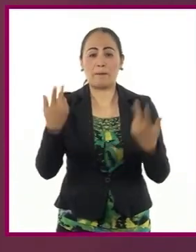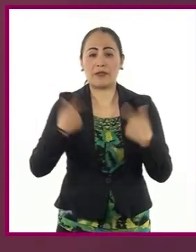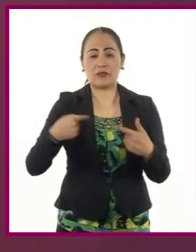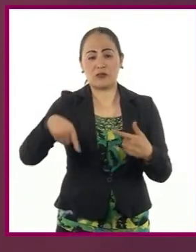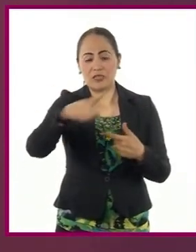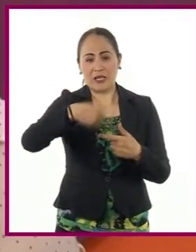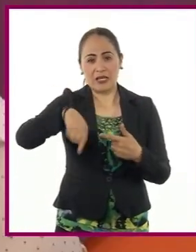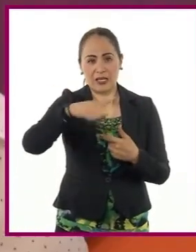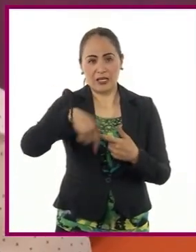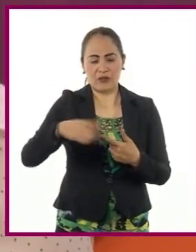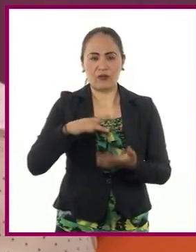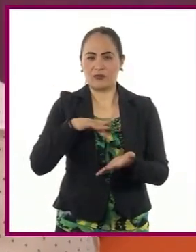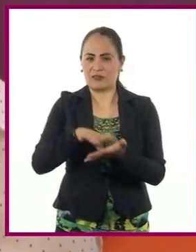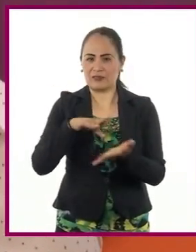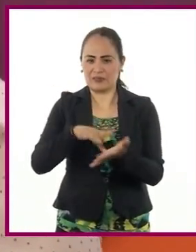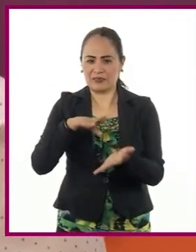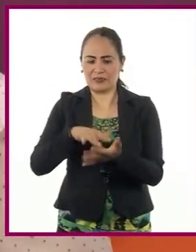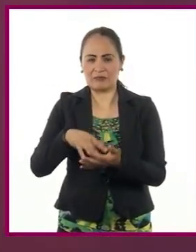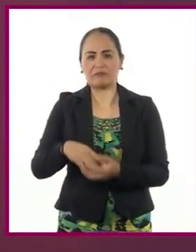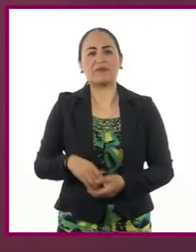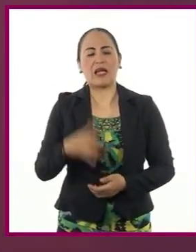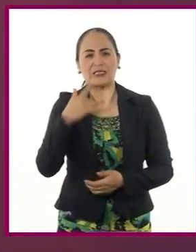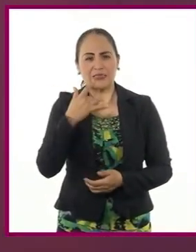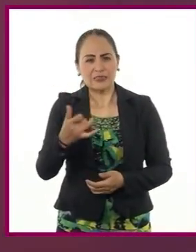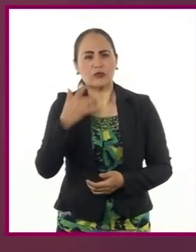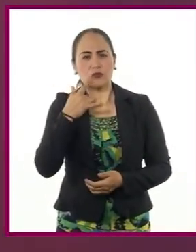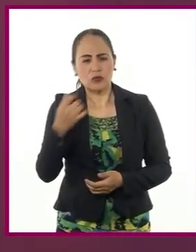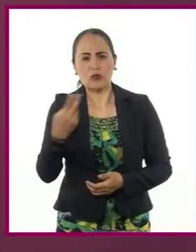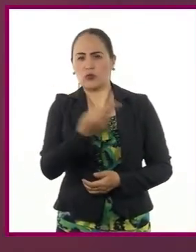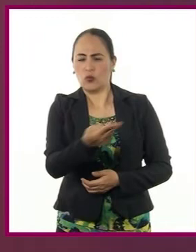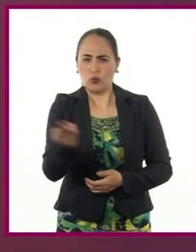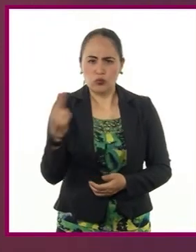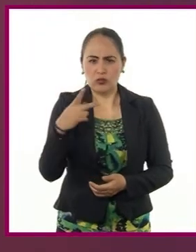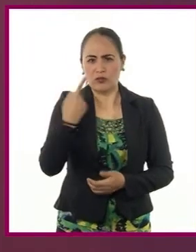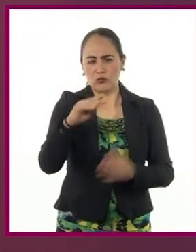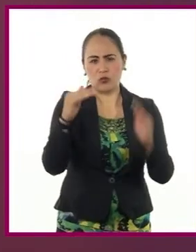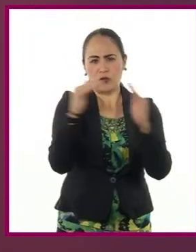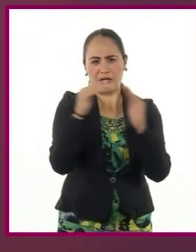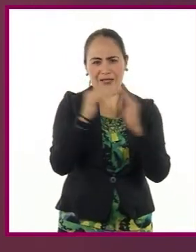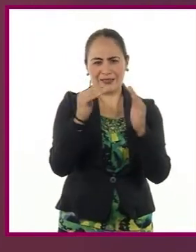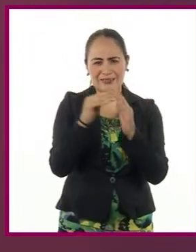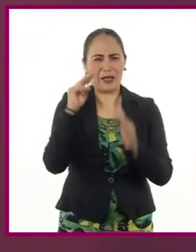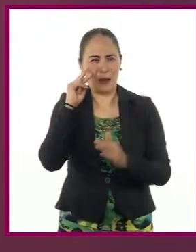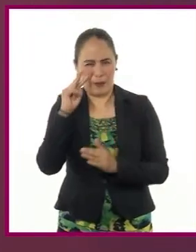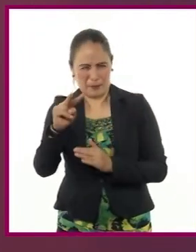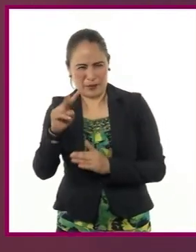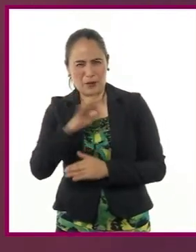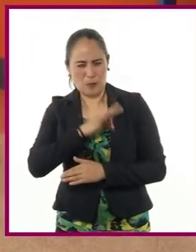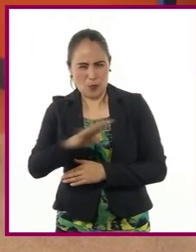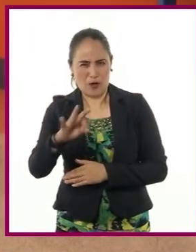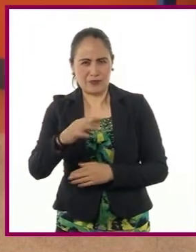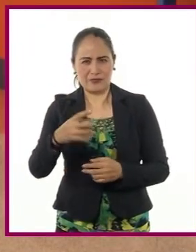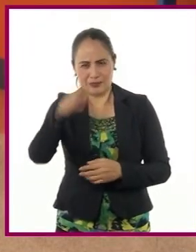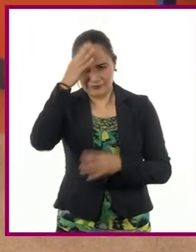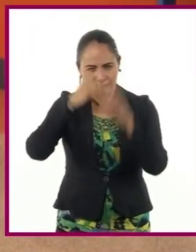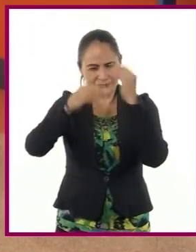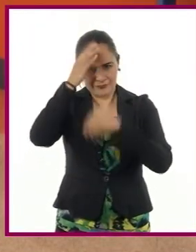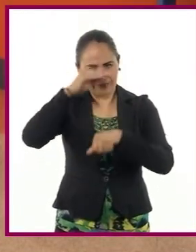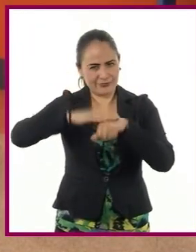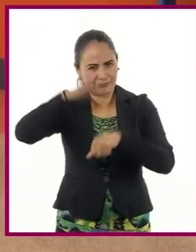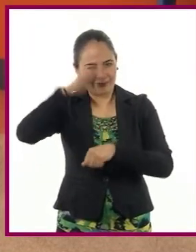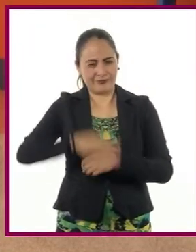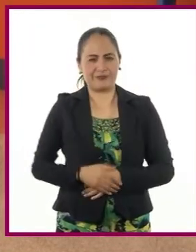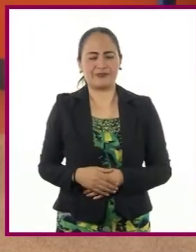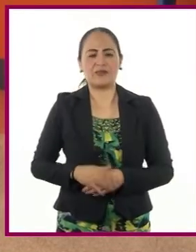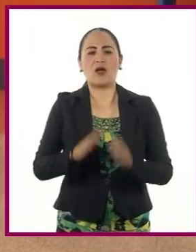estas sesiones, ya que realizan un gran esfuerzo para que ustedes desde su casa puedan continuar con sus aprendizajes. Les invitamos a